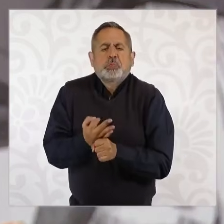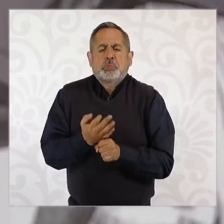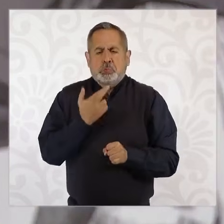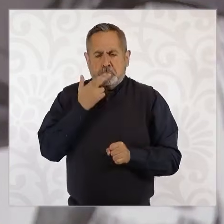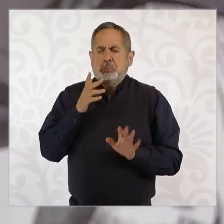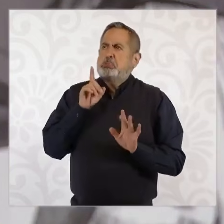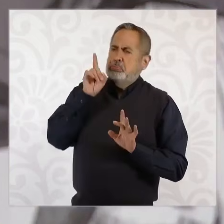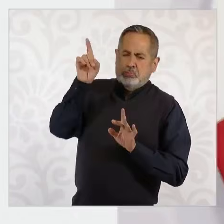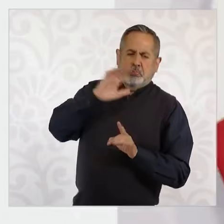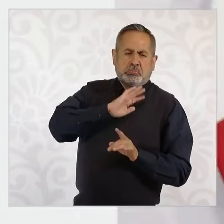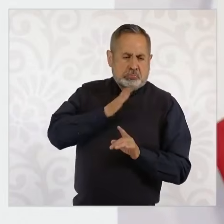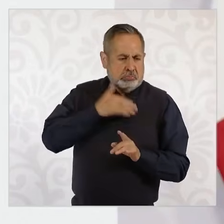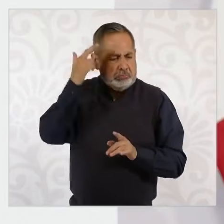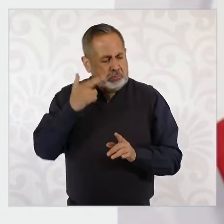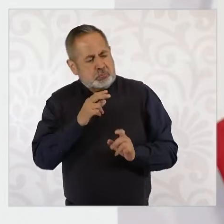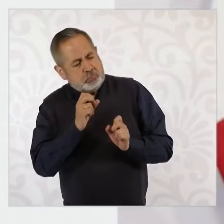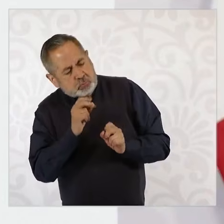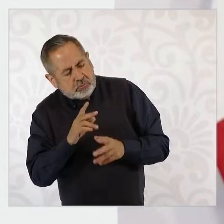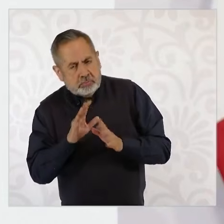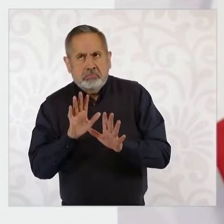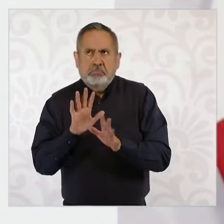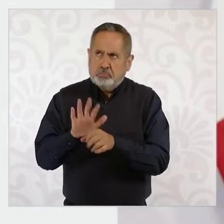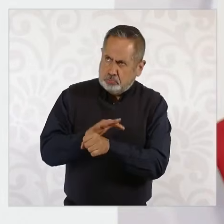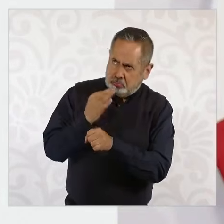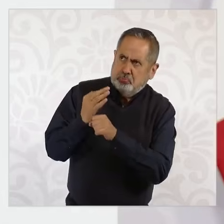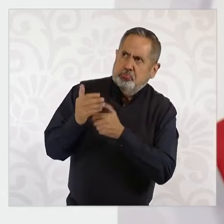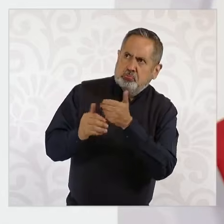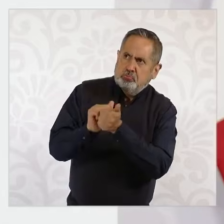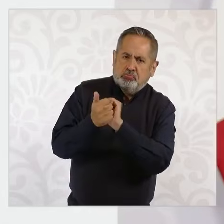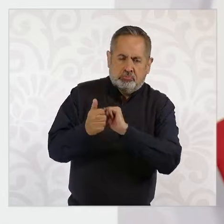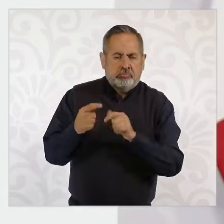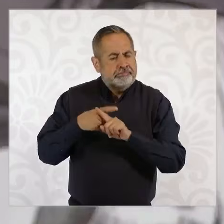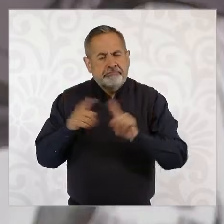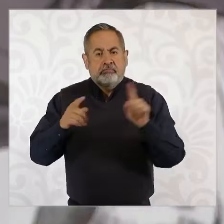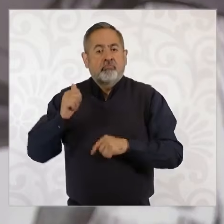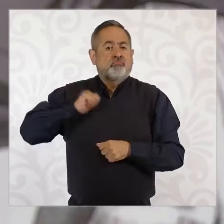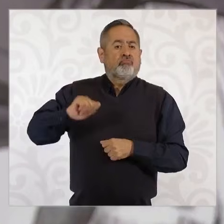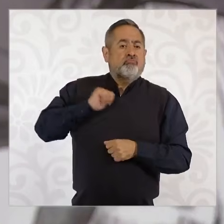trabajando en ello y seguir diciendo una verdad distinta